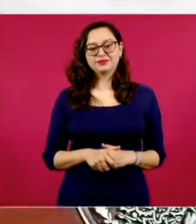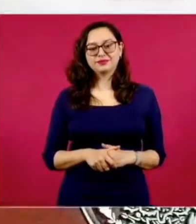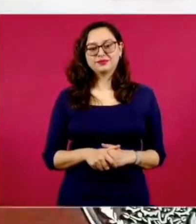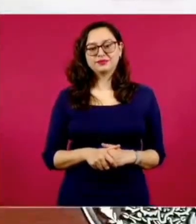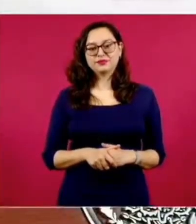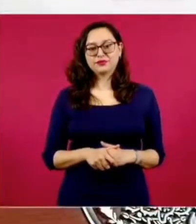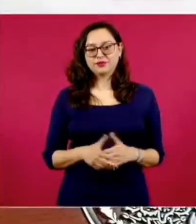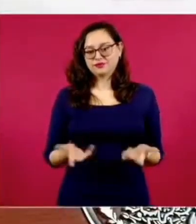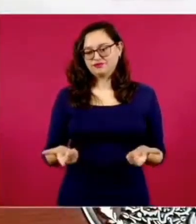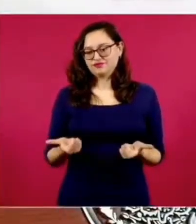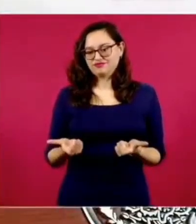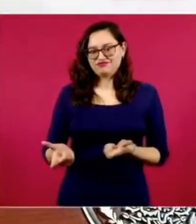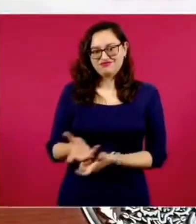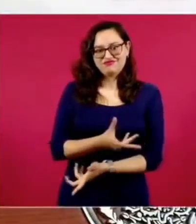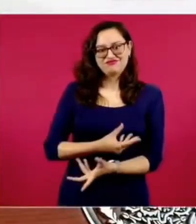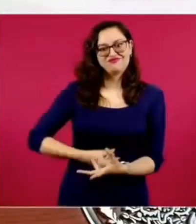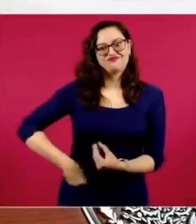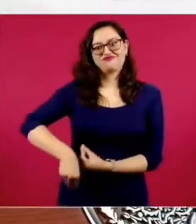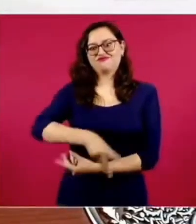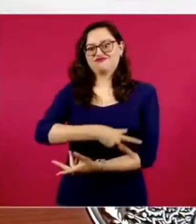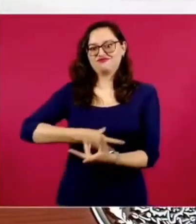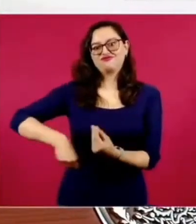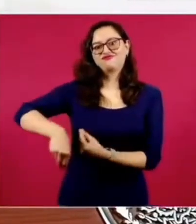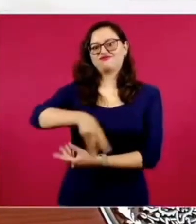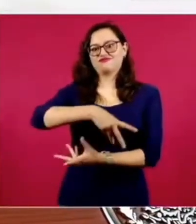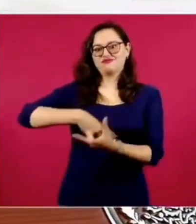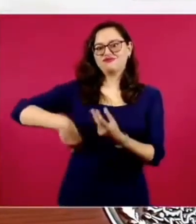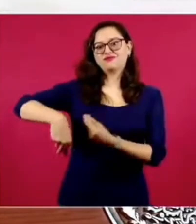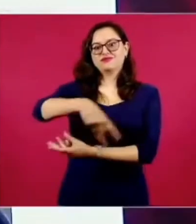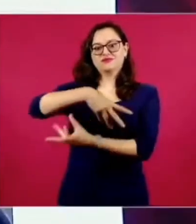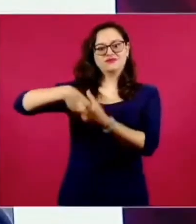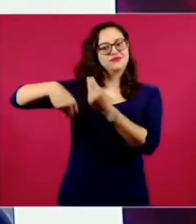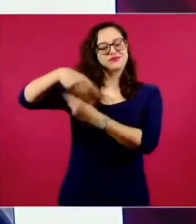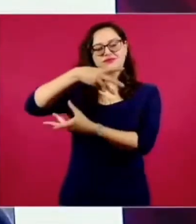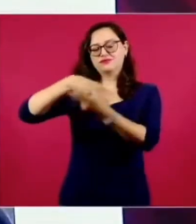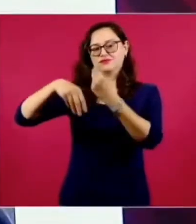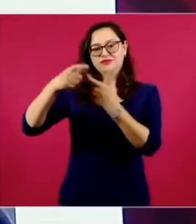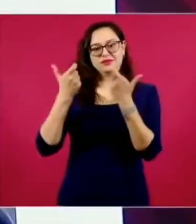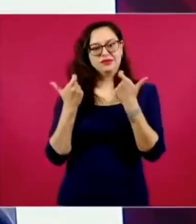cómo se reactiva la economía abajo en los pueblos,